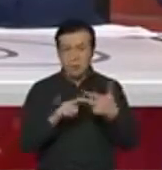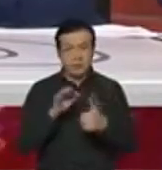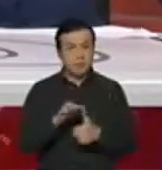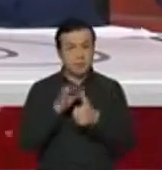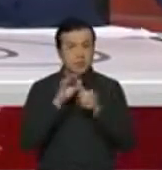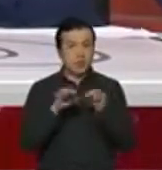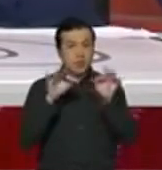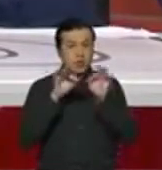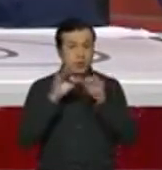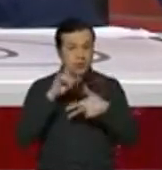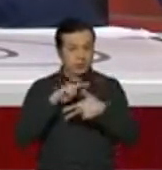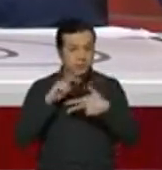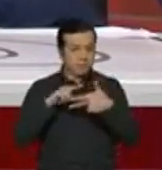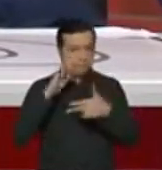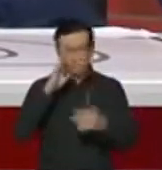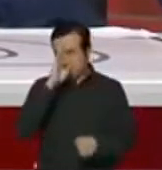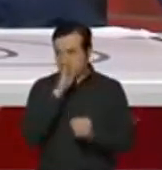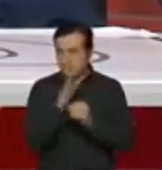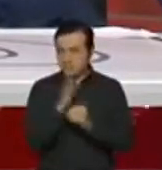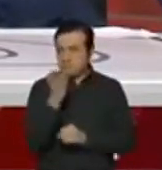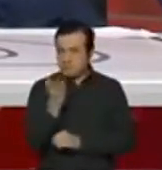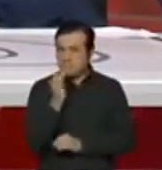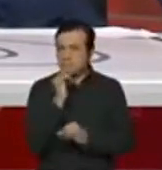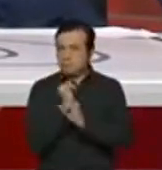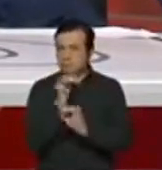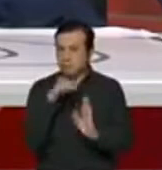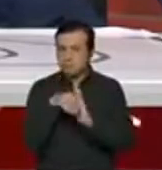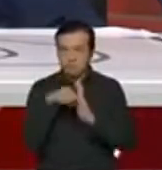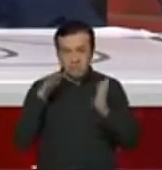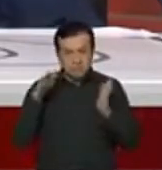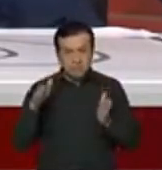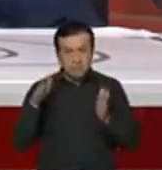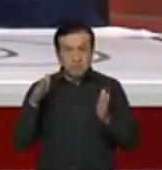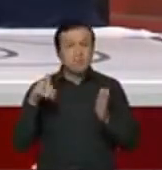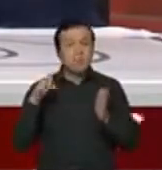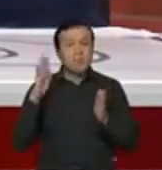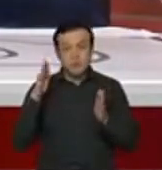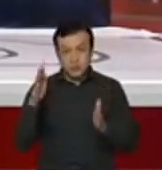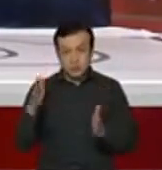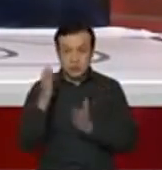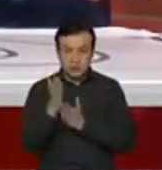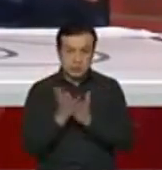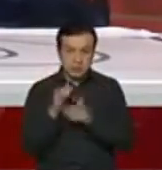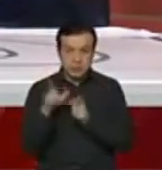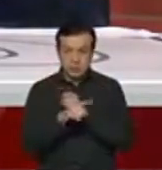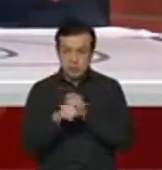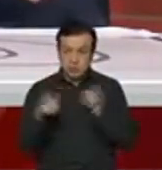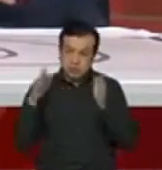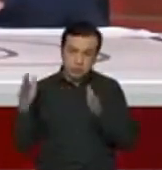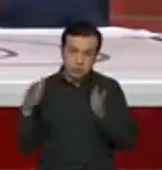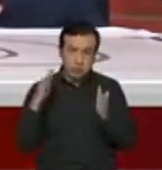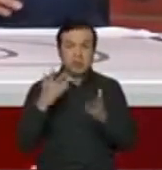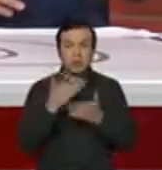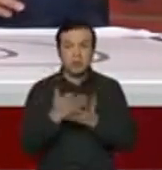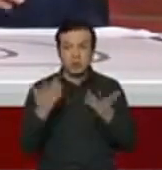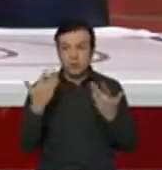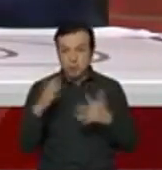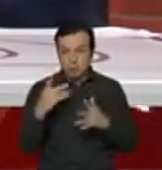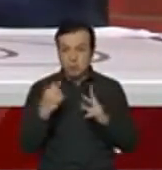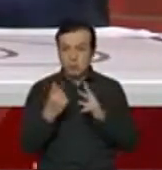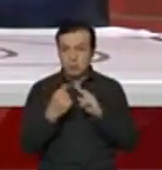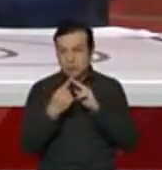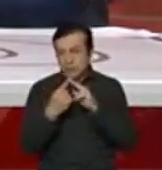de objetivos que ustedes como institución están atendiendo, que se enfocan en estos servicios ciudadanos reflejados en los prendarios,